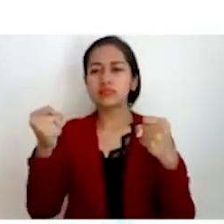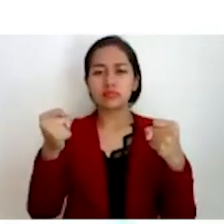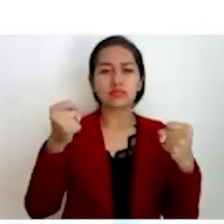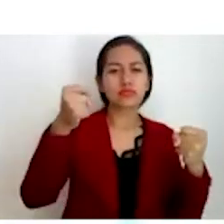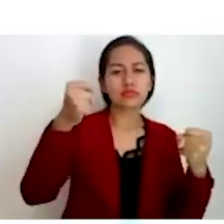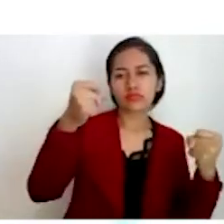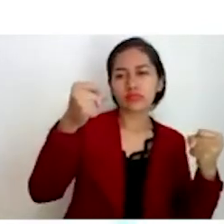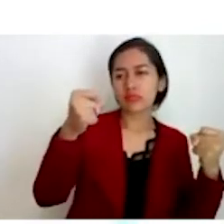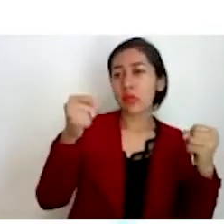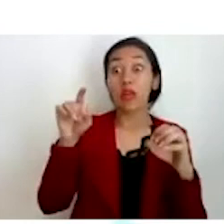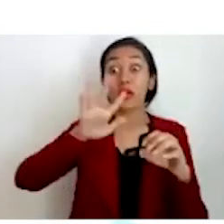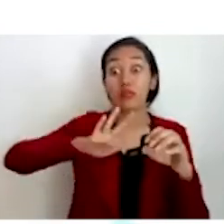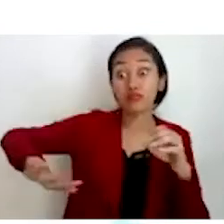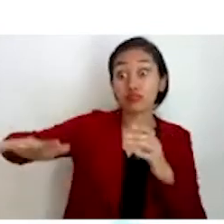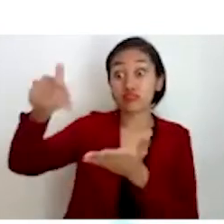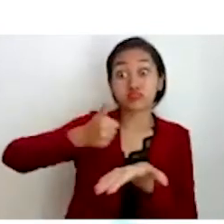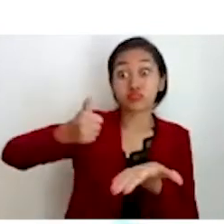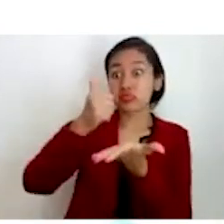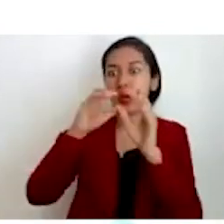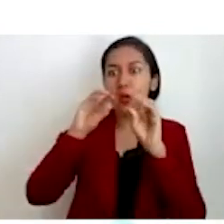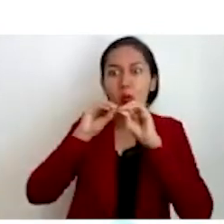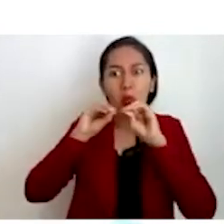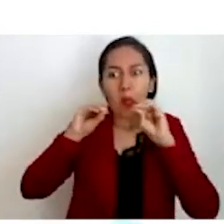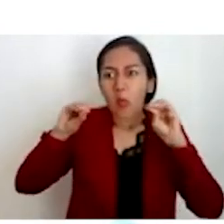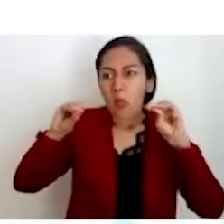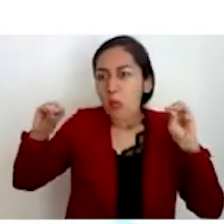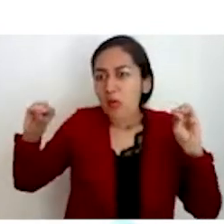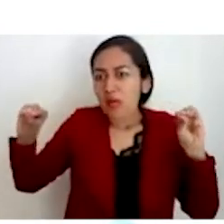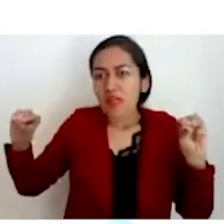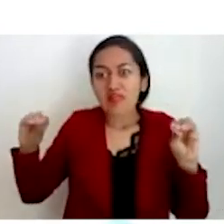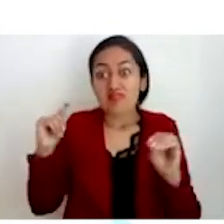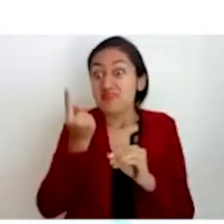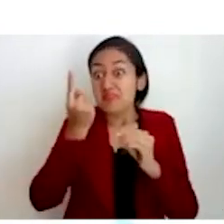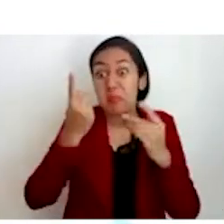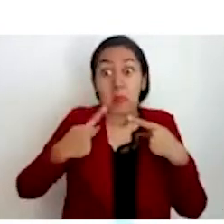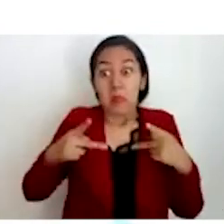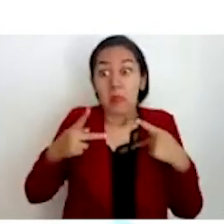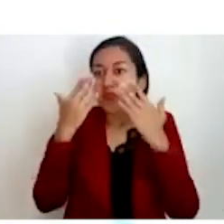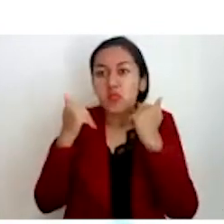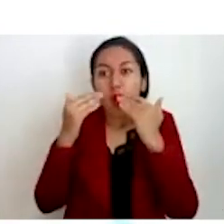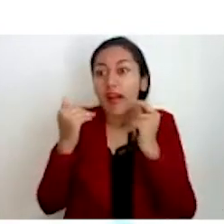totalmente solitaria la ciudad, no hay nadie más que este último sobreviviente, ¿no?